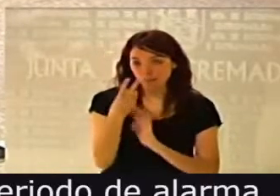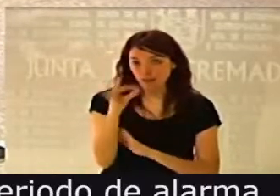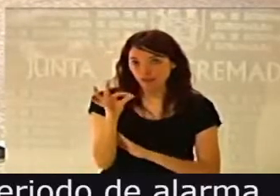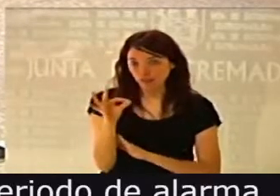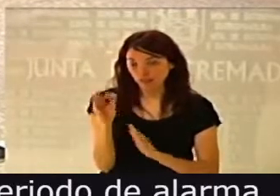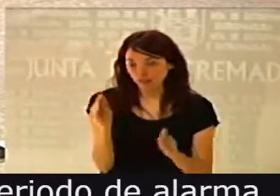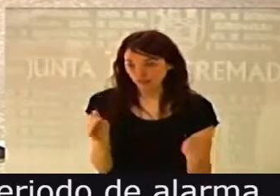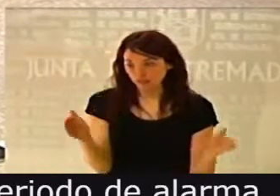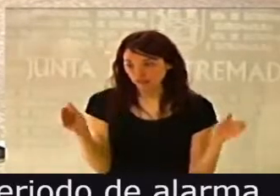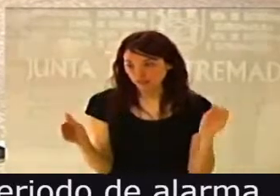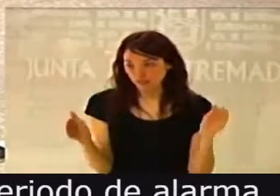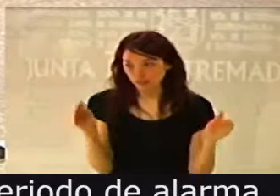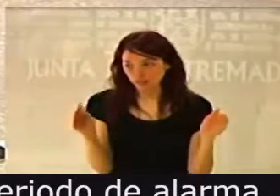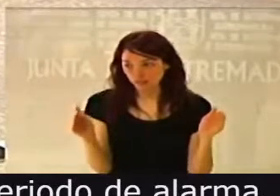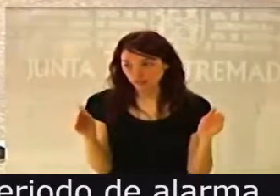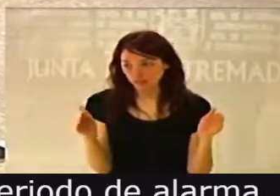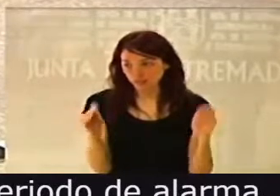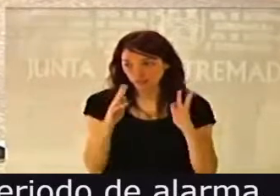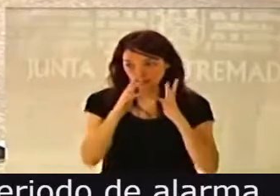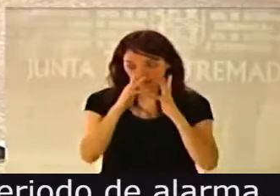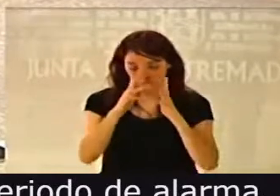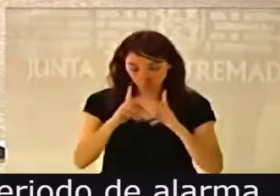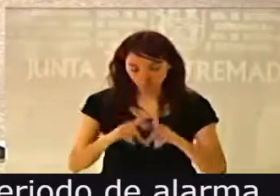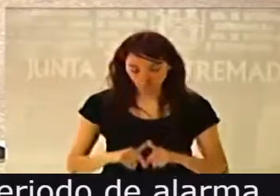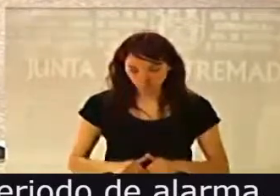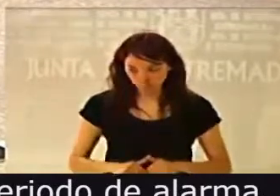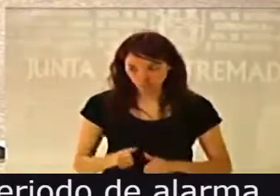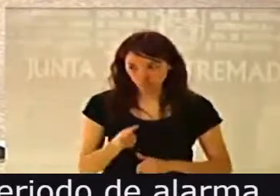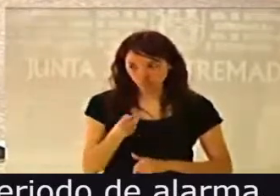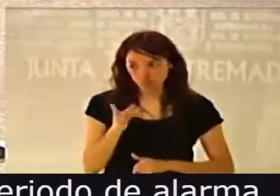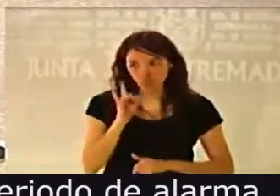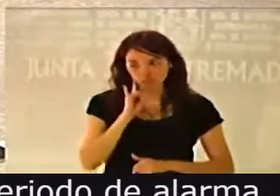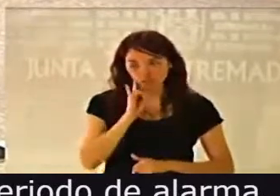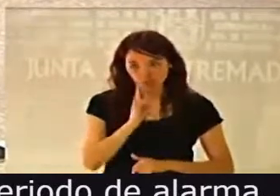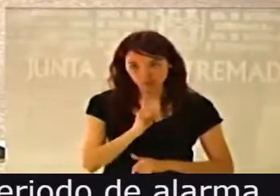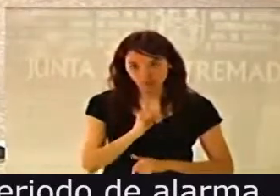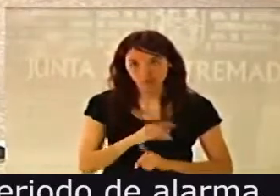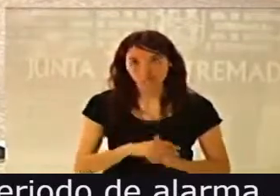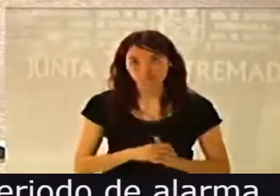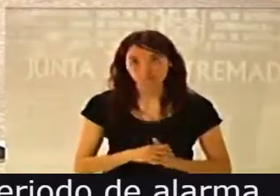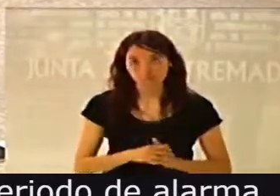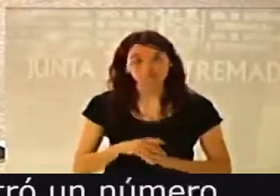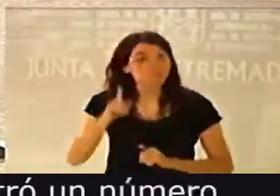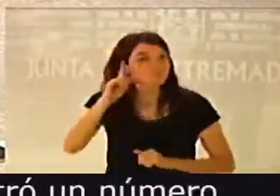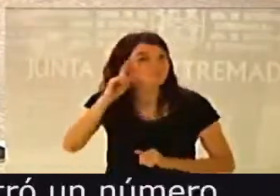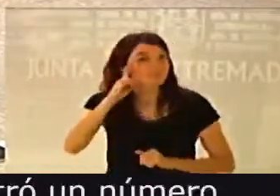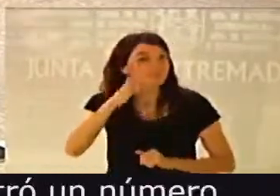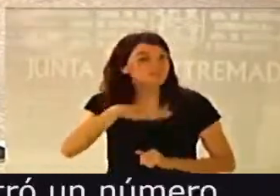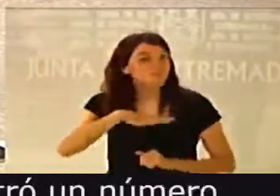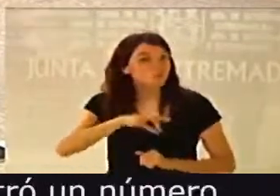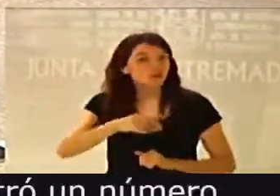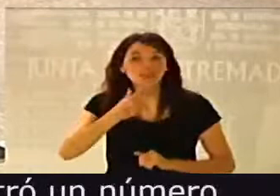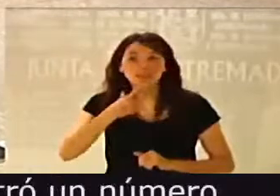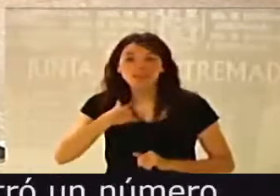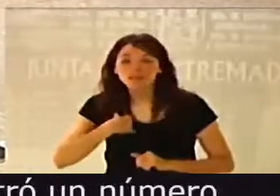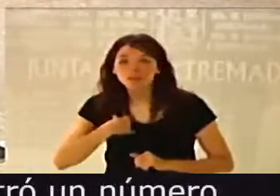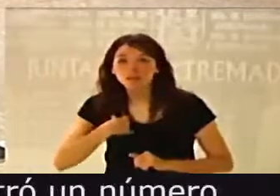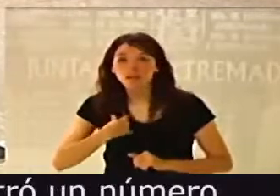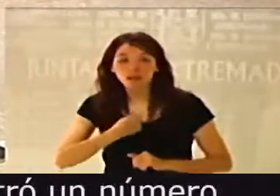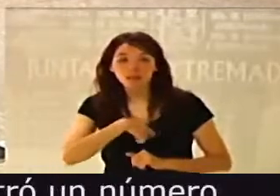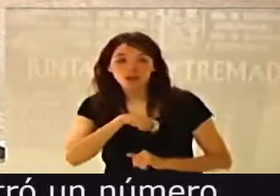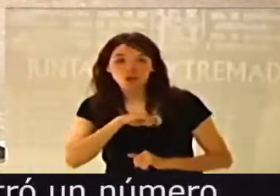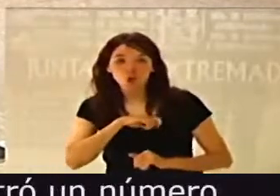2020 registró el número de llamadas. No sé si me podría dar el dato español y el extremeño.